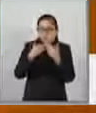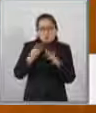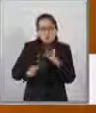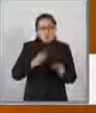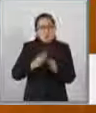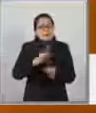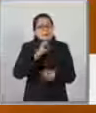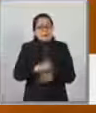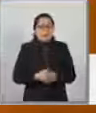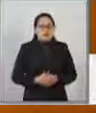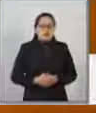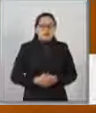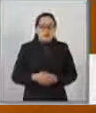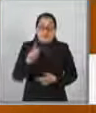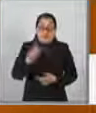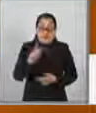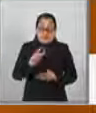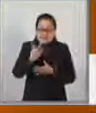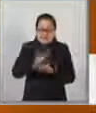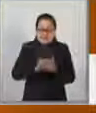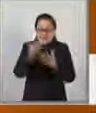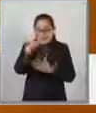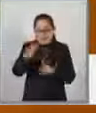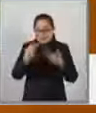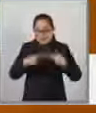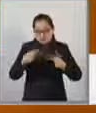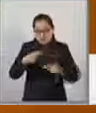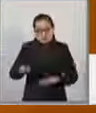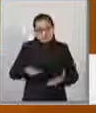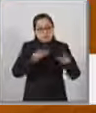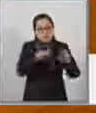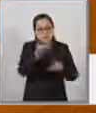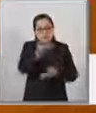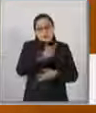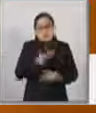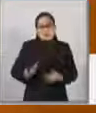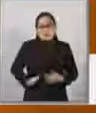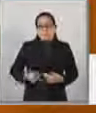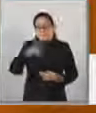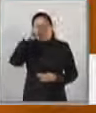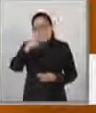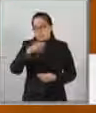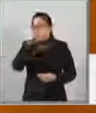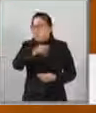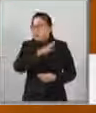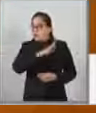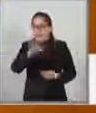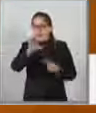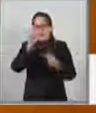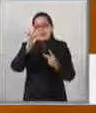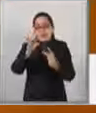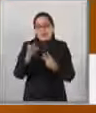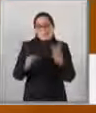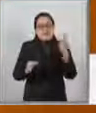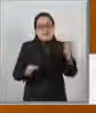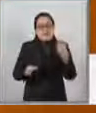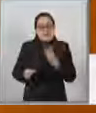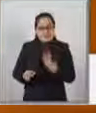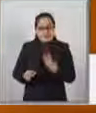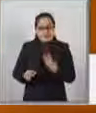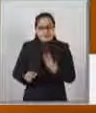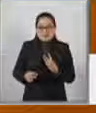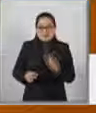se enviará al presidente de la República para que de ahí él también haga una selección de 3. Y también